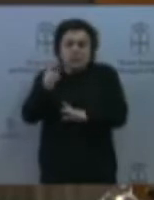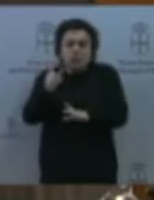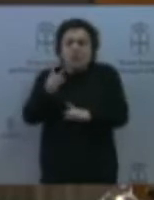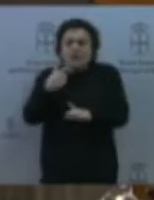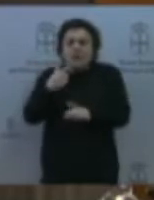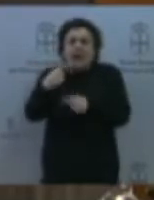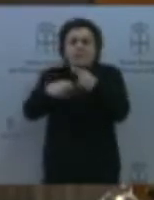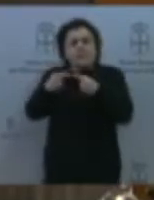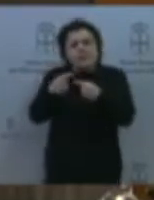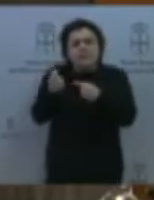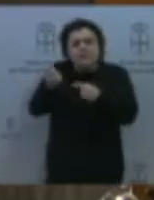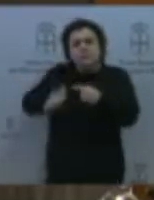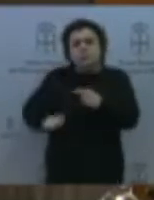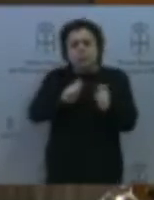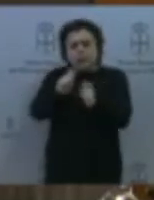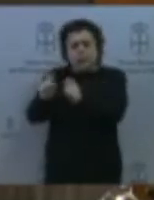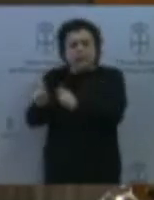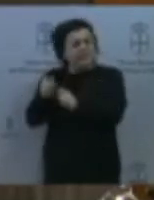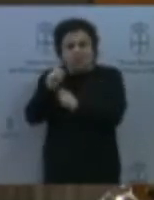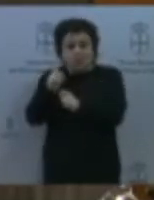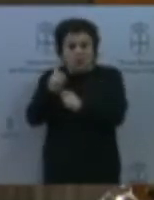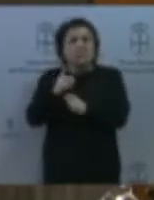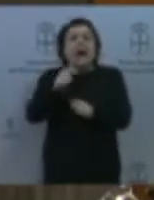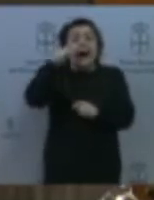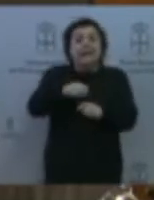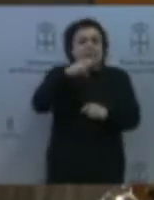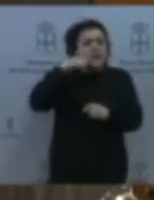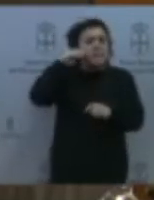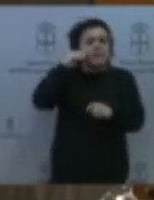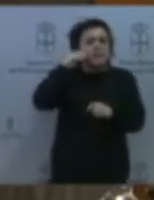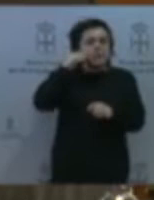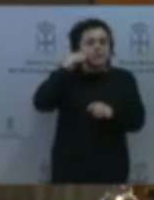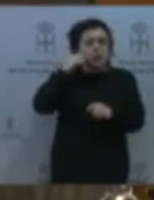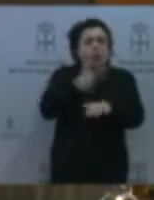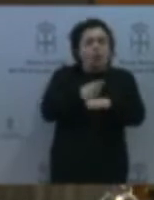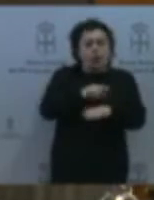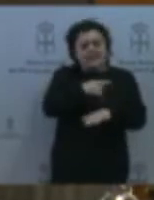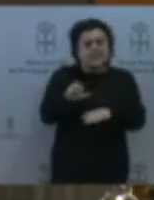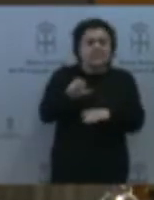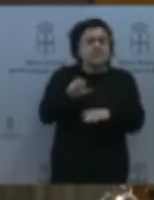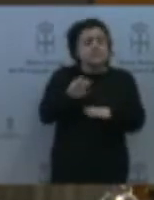al salario mínimo, ¿no? Pues complementando con horas extras, si no, va a estar en torno al salario mínimo,